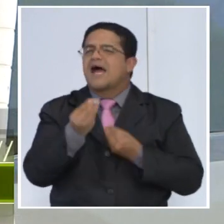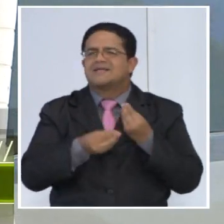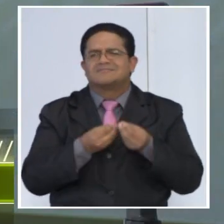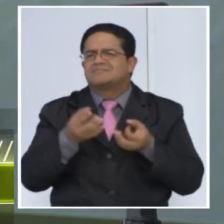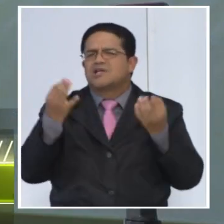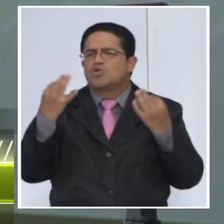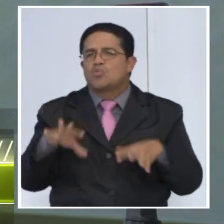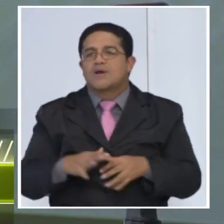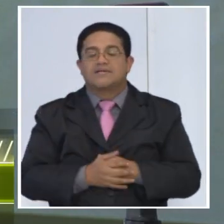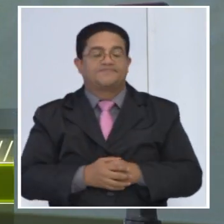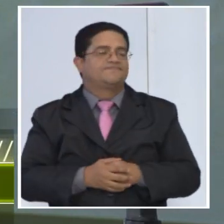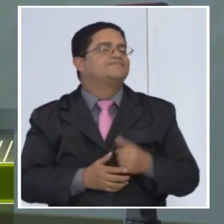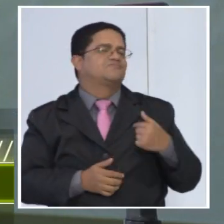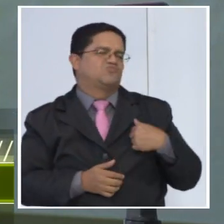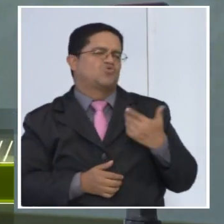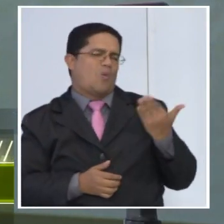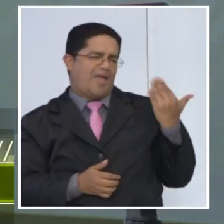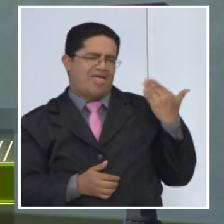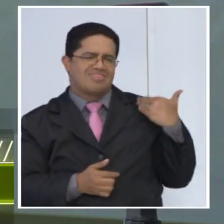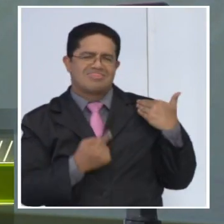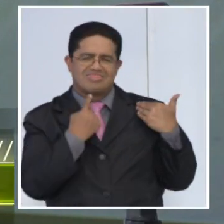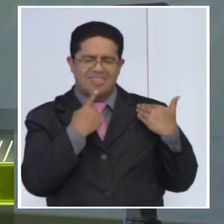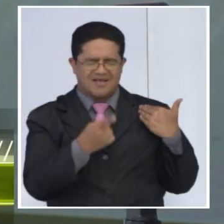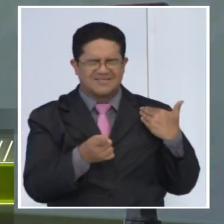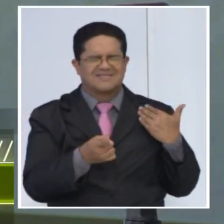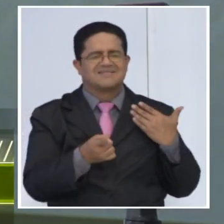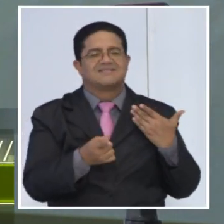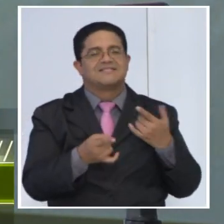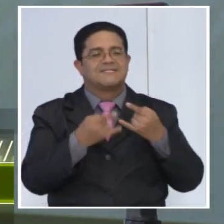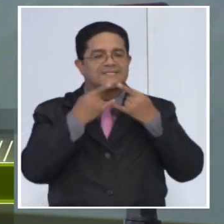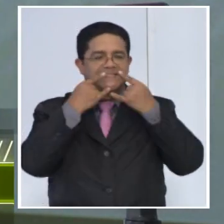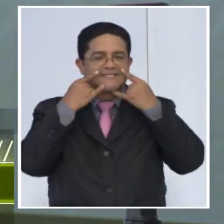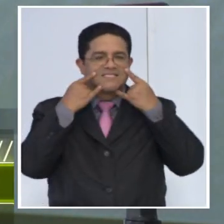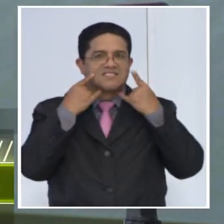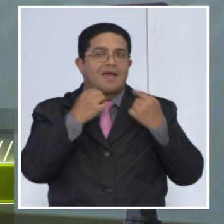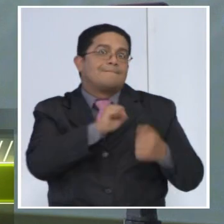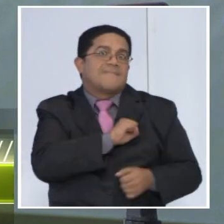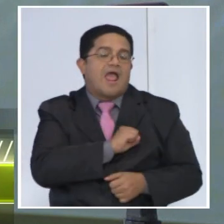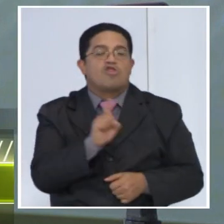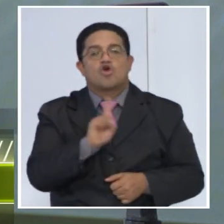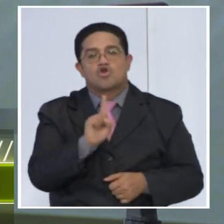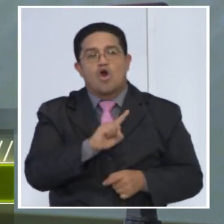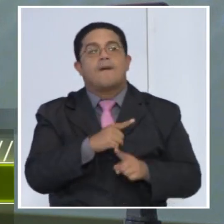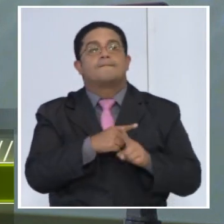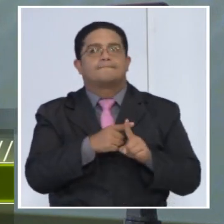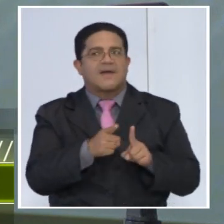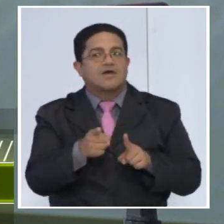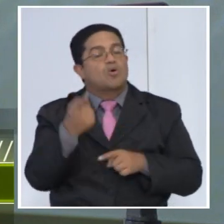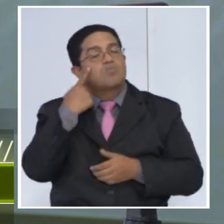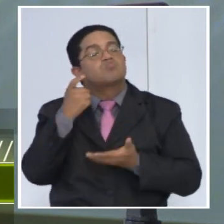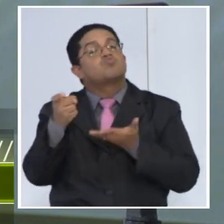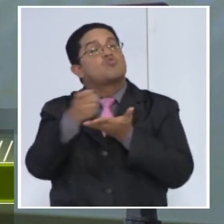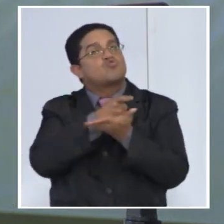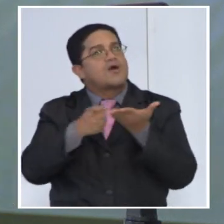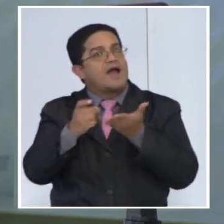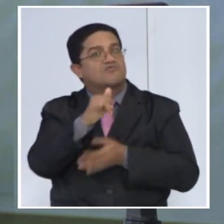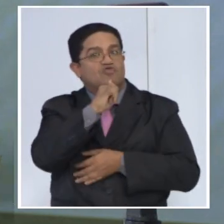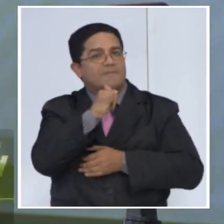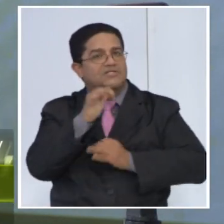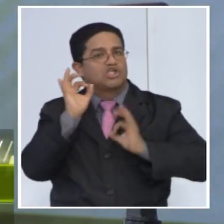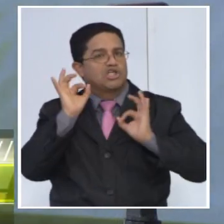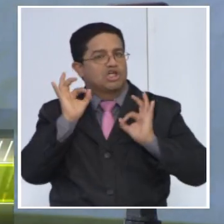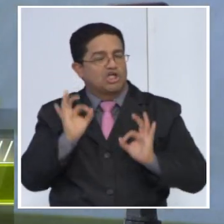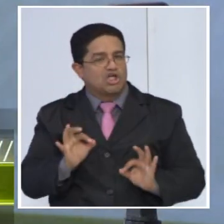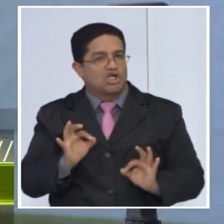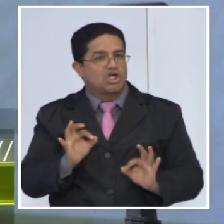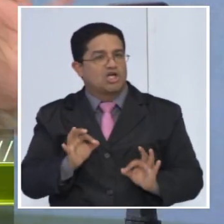consciente. Yo comentaba un poco uso de mascarilla sin terror, sí. Pero manejando la información. Entonces no es todo o nada,